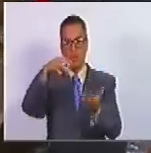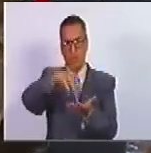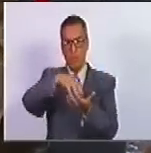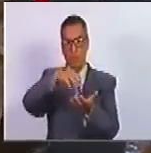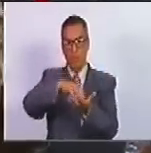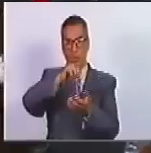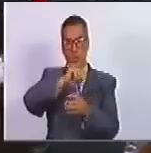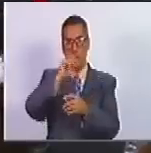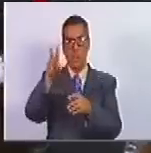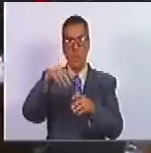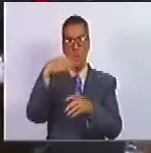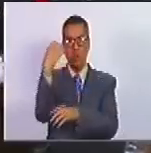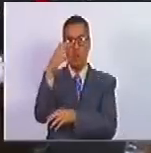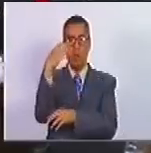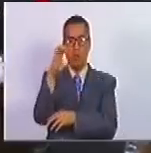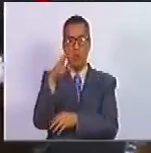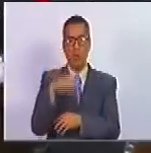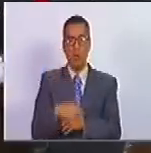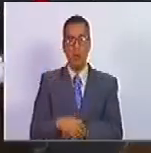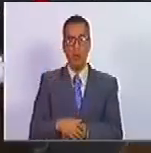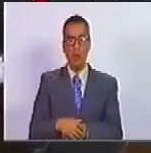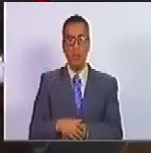de la República de